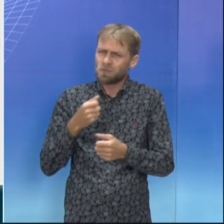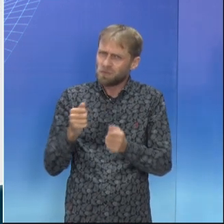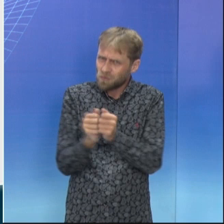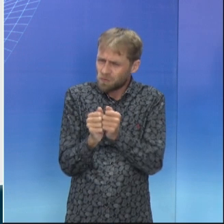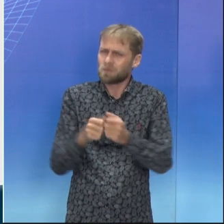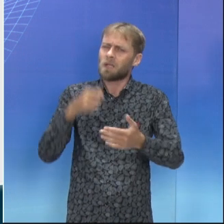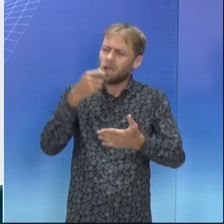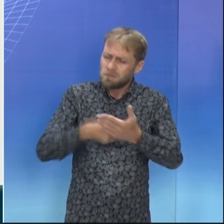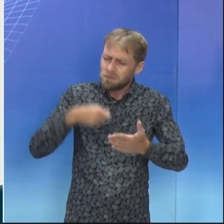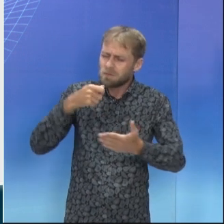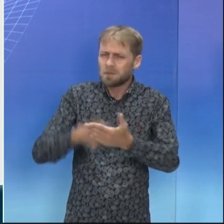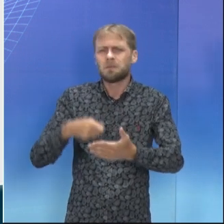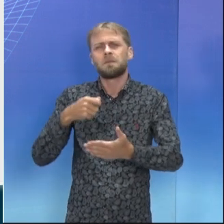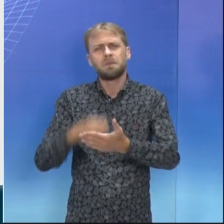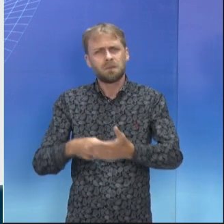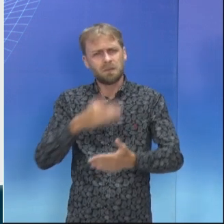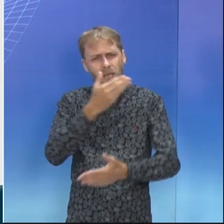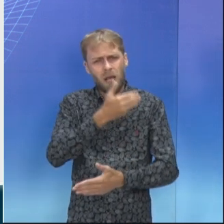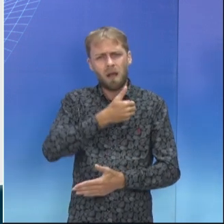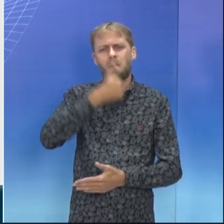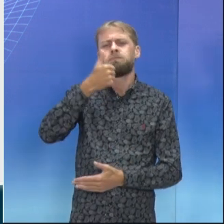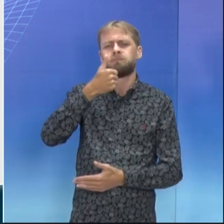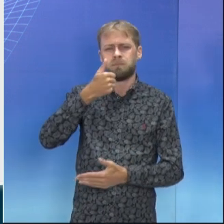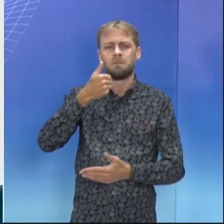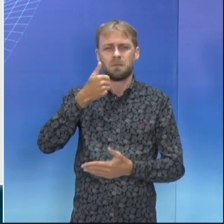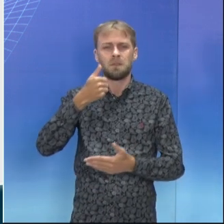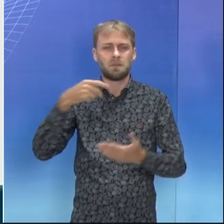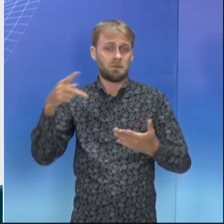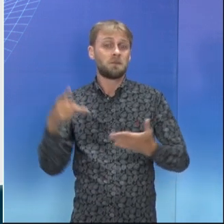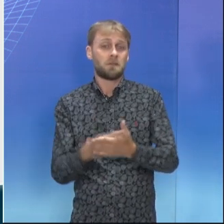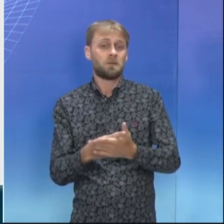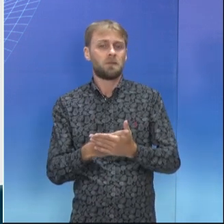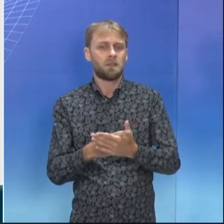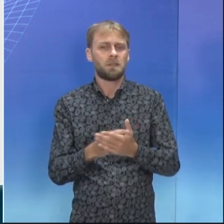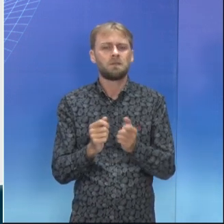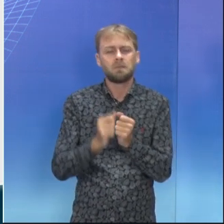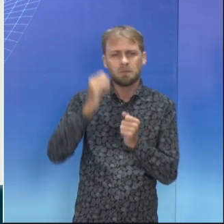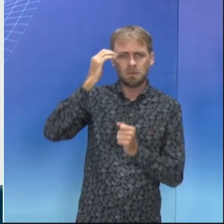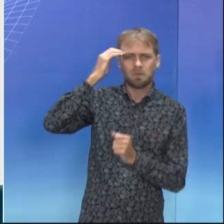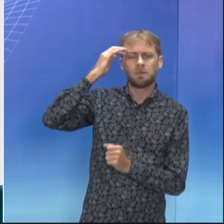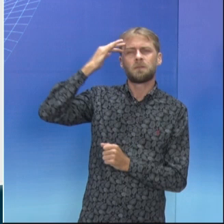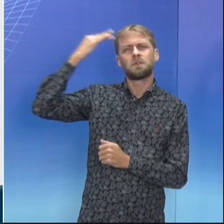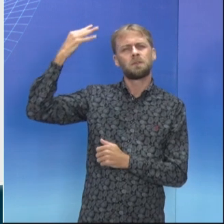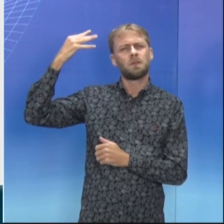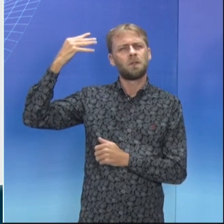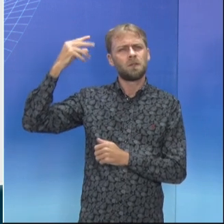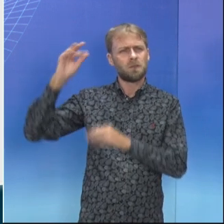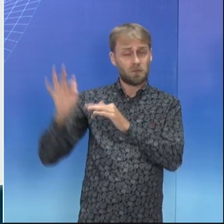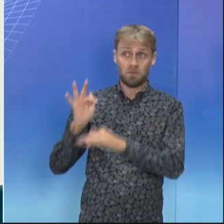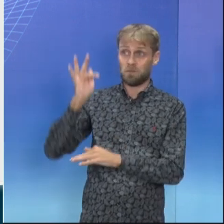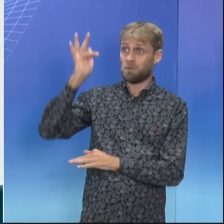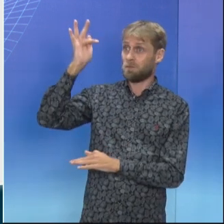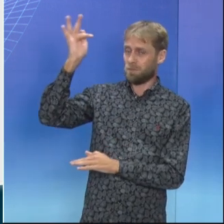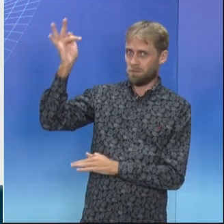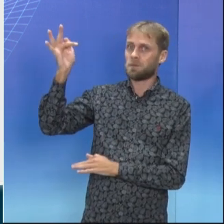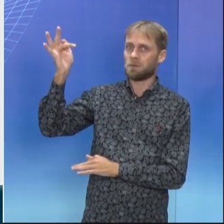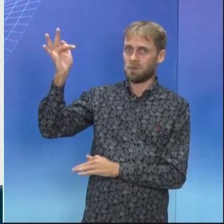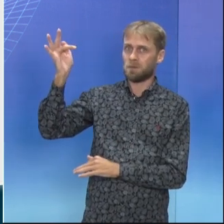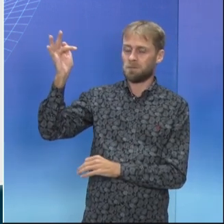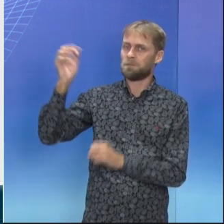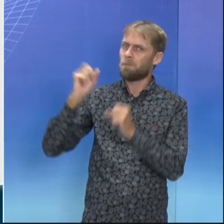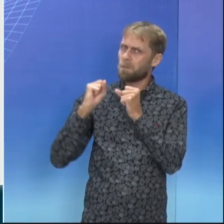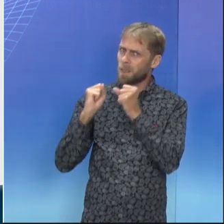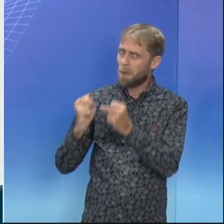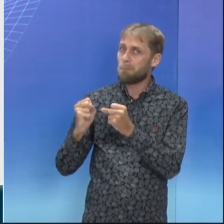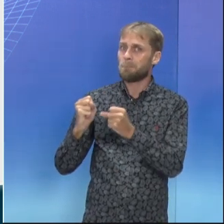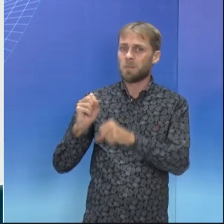Estamos metidos en la lucha por mejorar las circunstancias con el sueño de que las generaciones